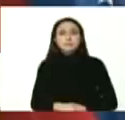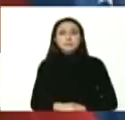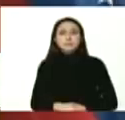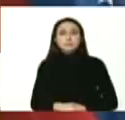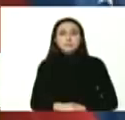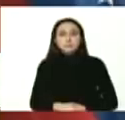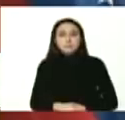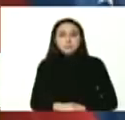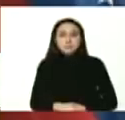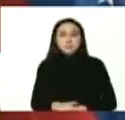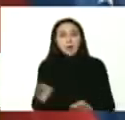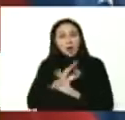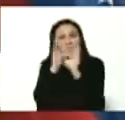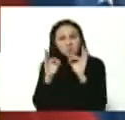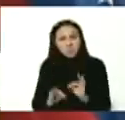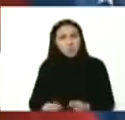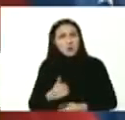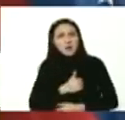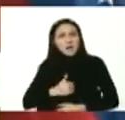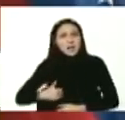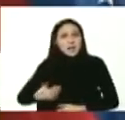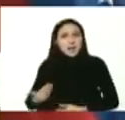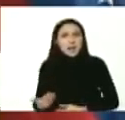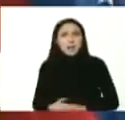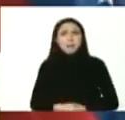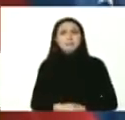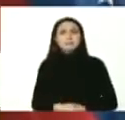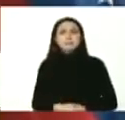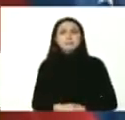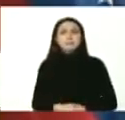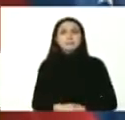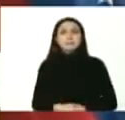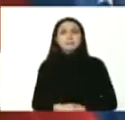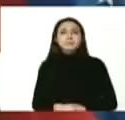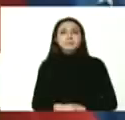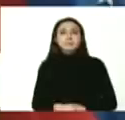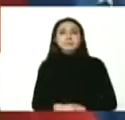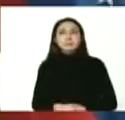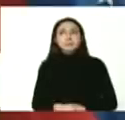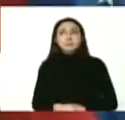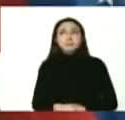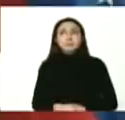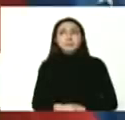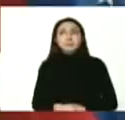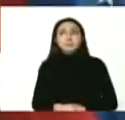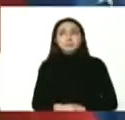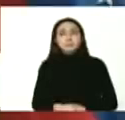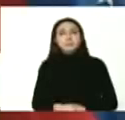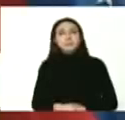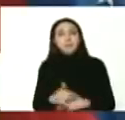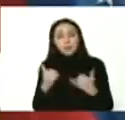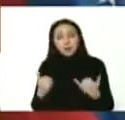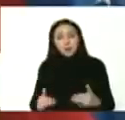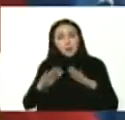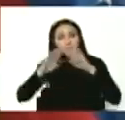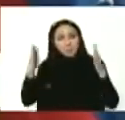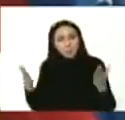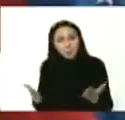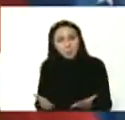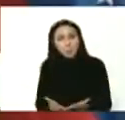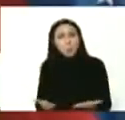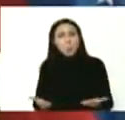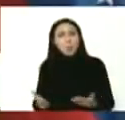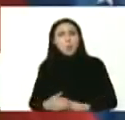que pretende prácticamente enseñorearse en el planeta para